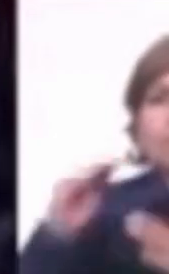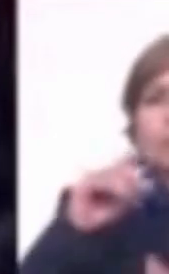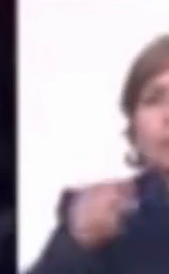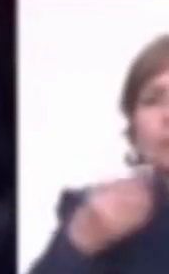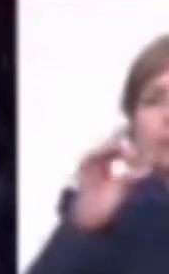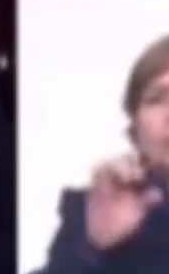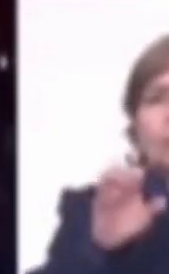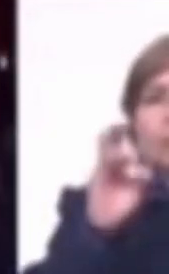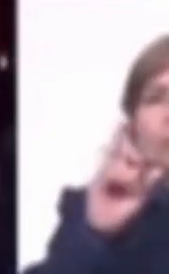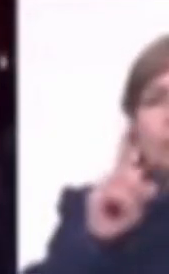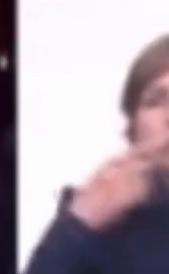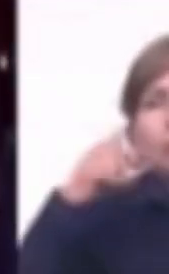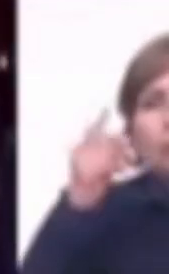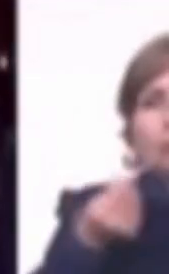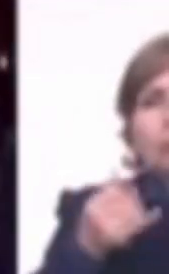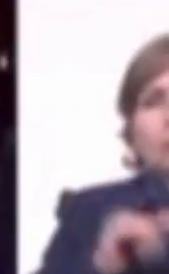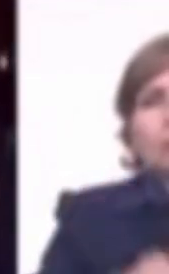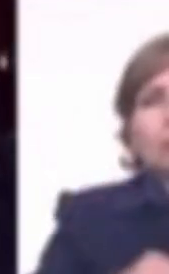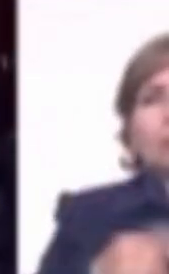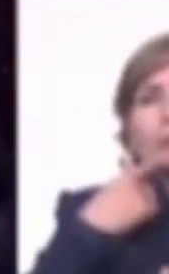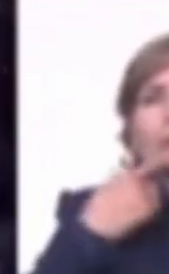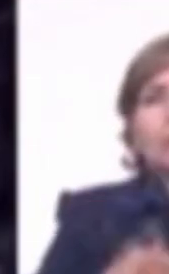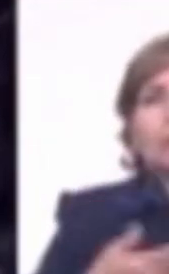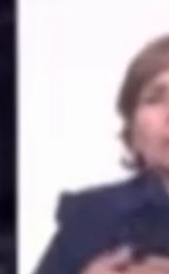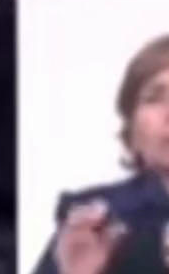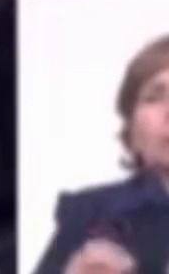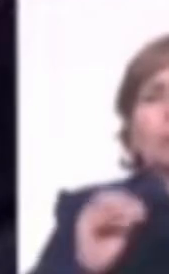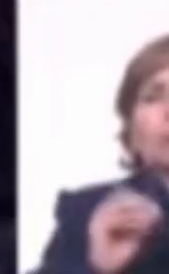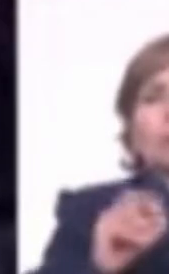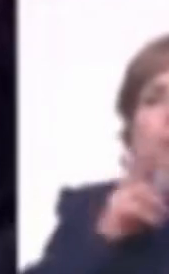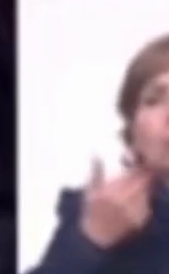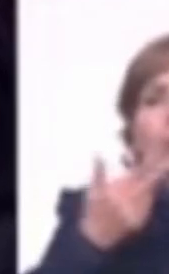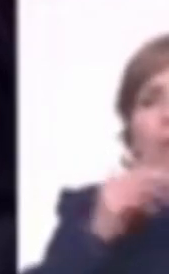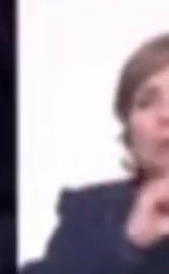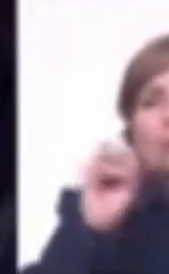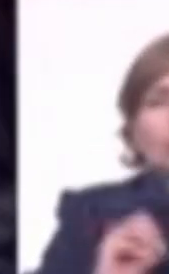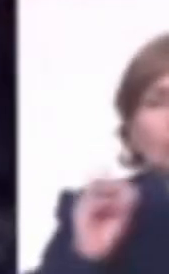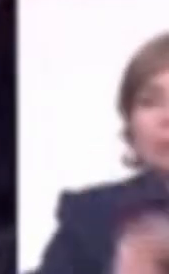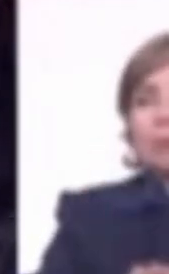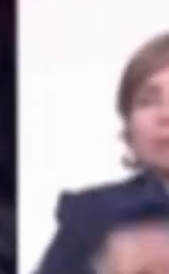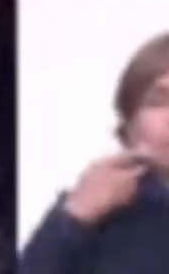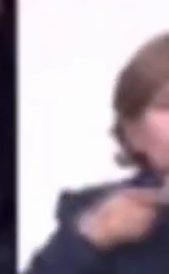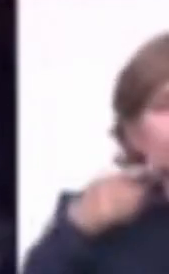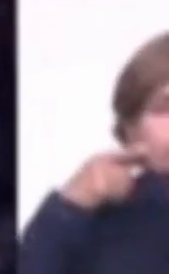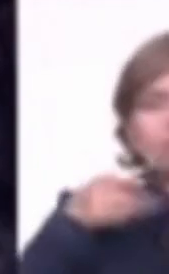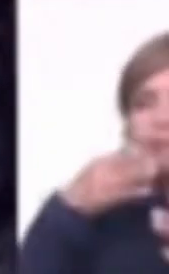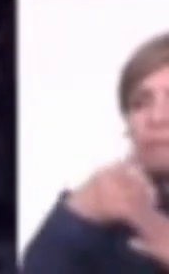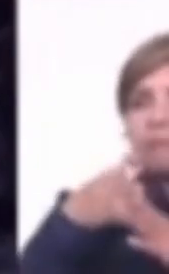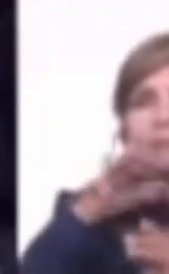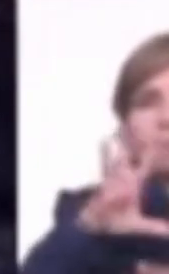mil ochocientos setenta y un millones de soles estamos destinando un Trece por ciento más para combatir directamente